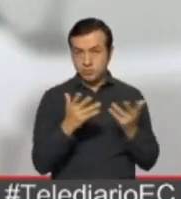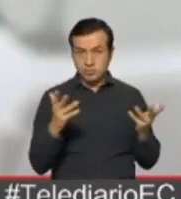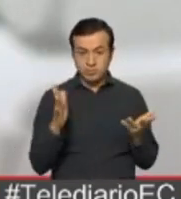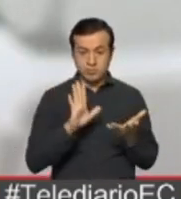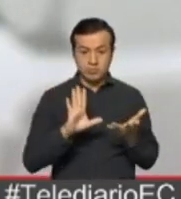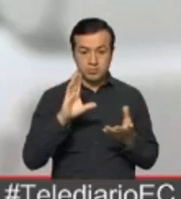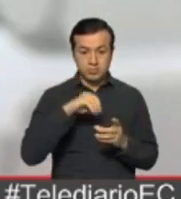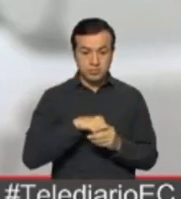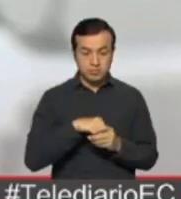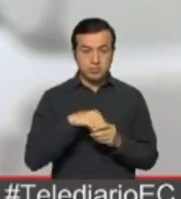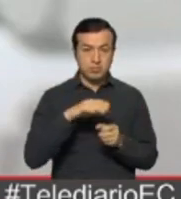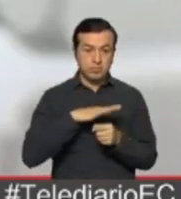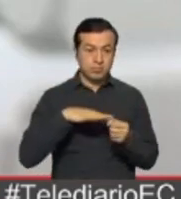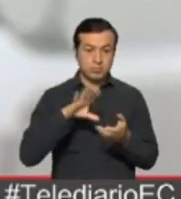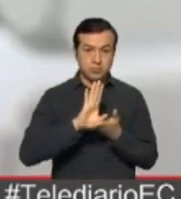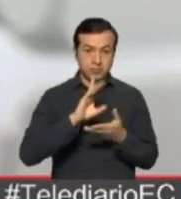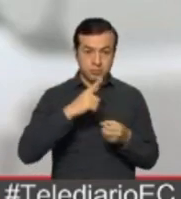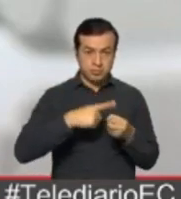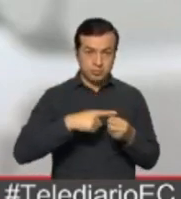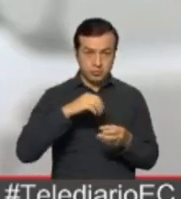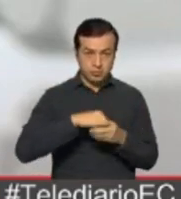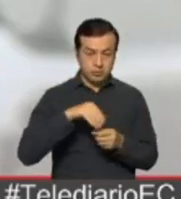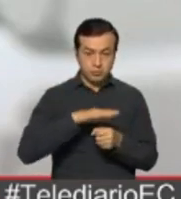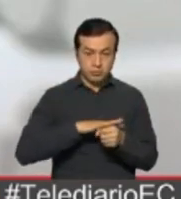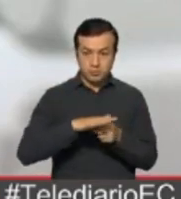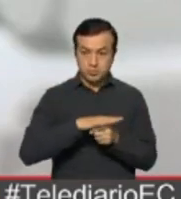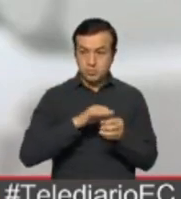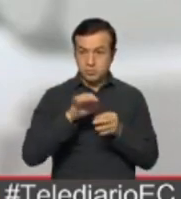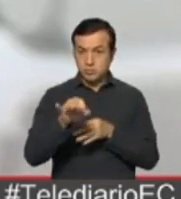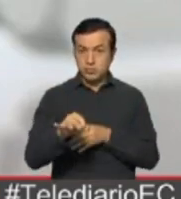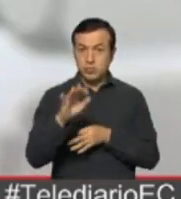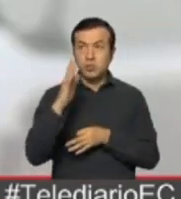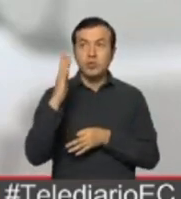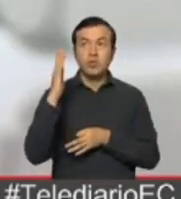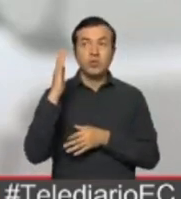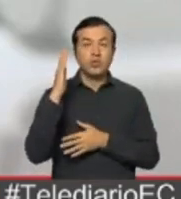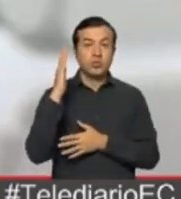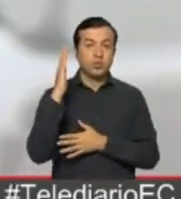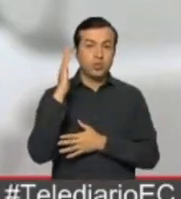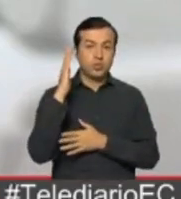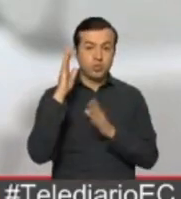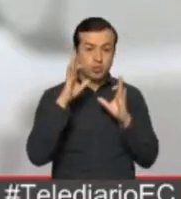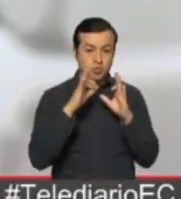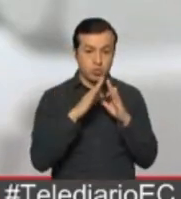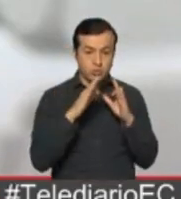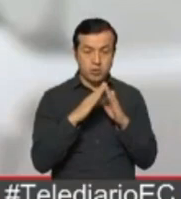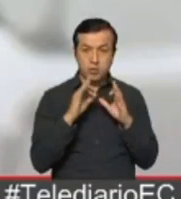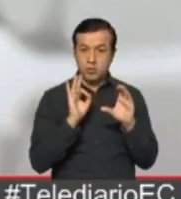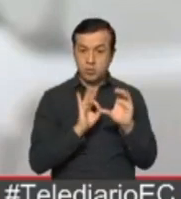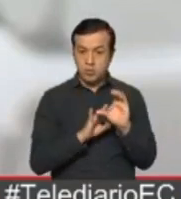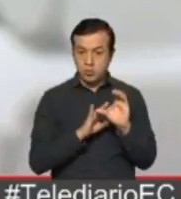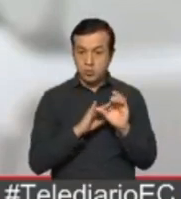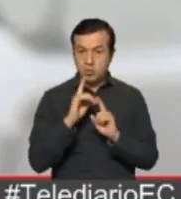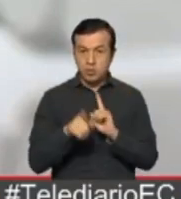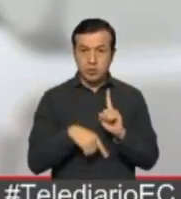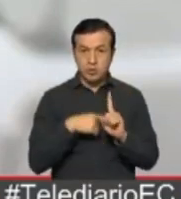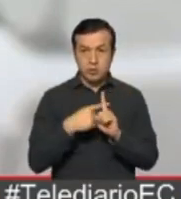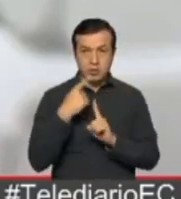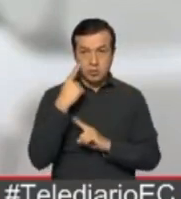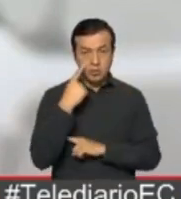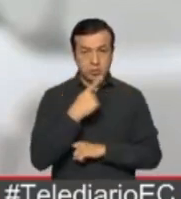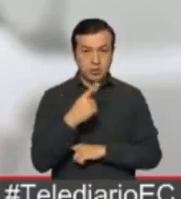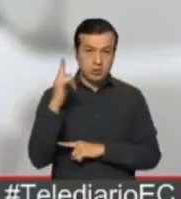de quito con los valles de tumbaco y cumbayá y a su vez con el